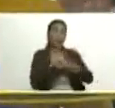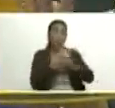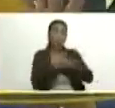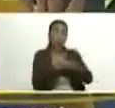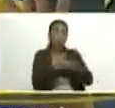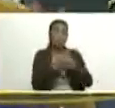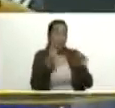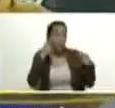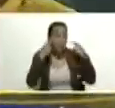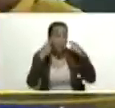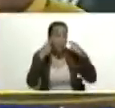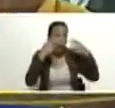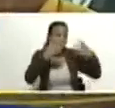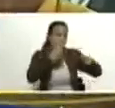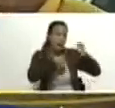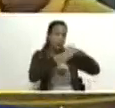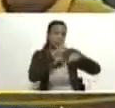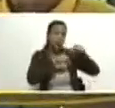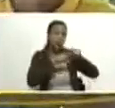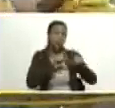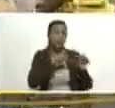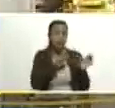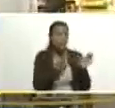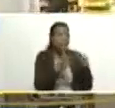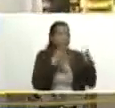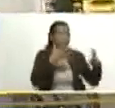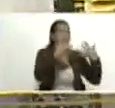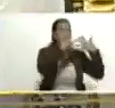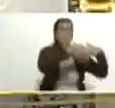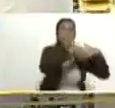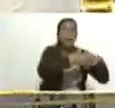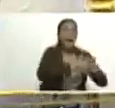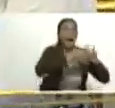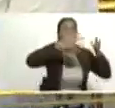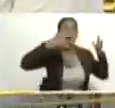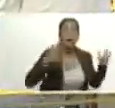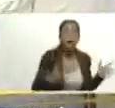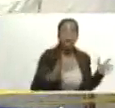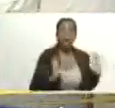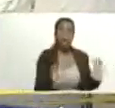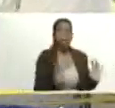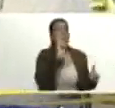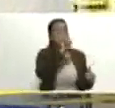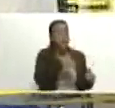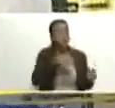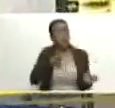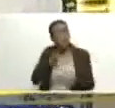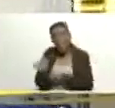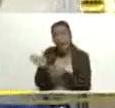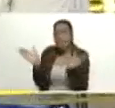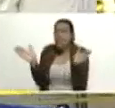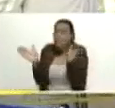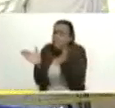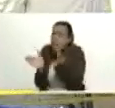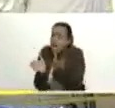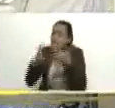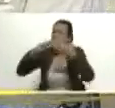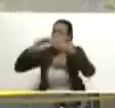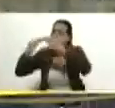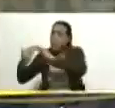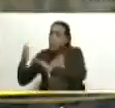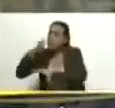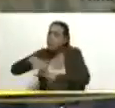gran, de la gran asociación hacia el productor más pequeño. No atendemos solamente en los centros de atención, sino que también hacemos a través de nuestras